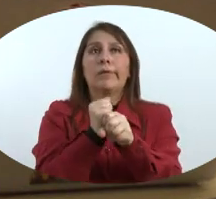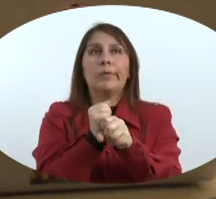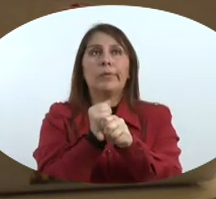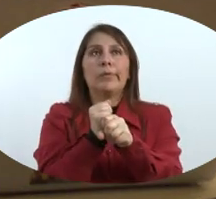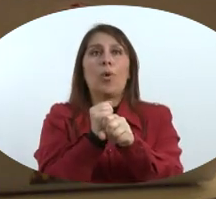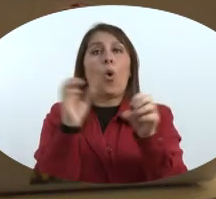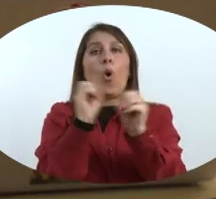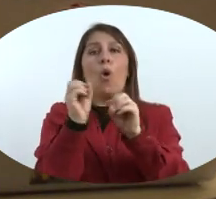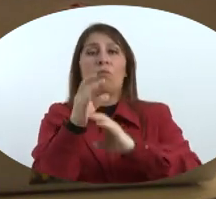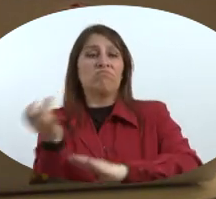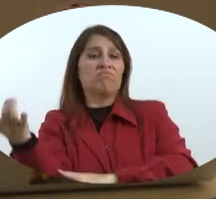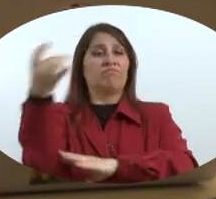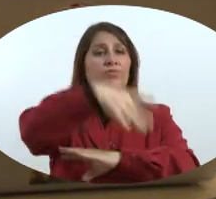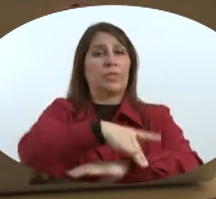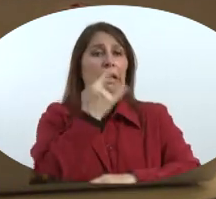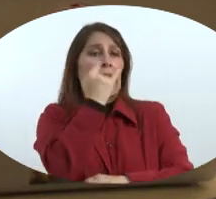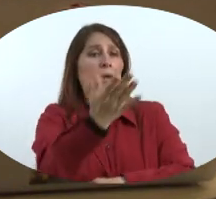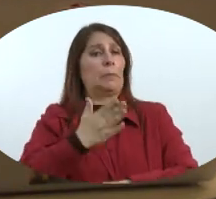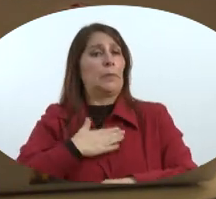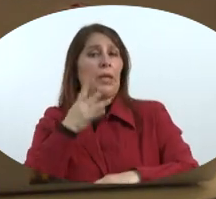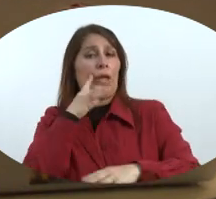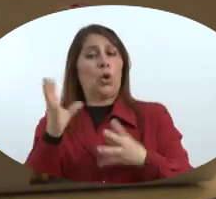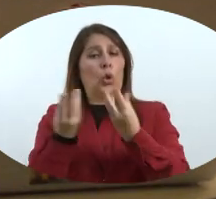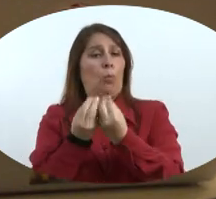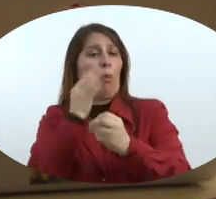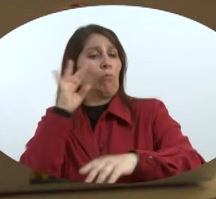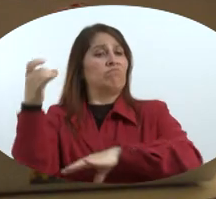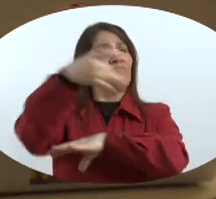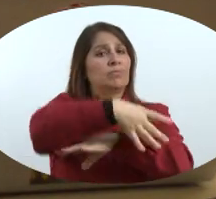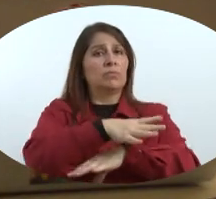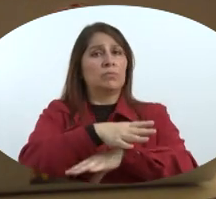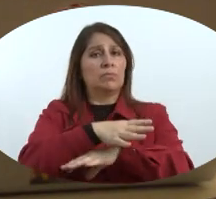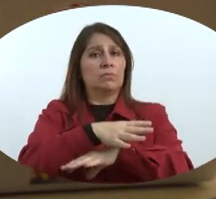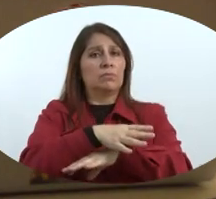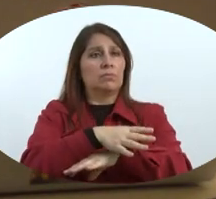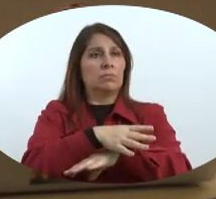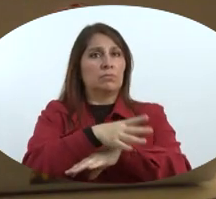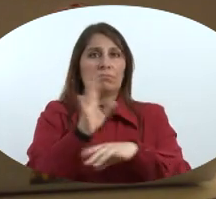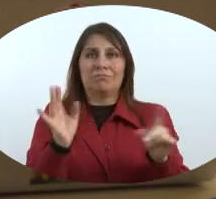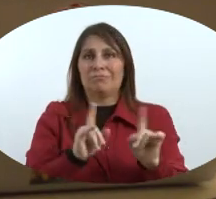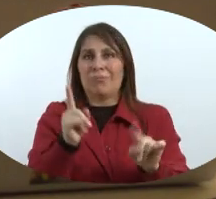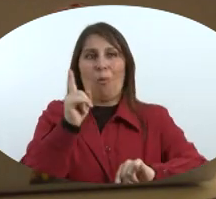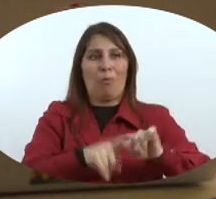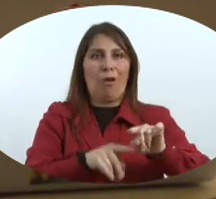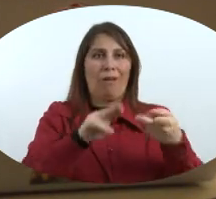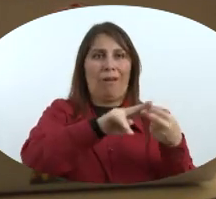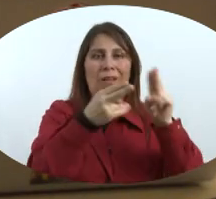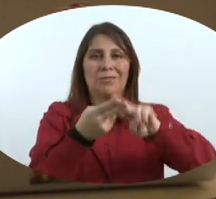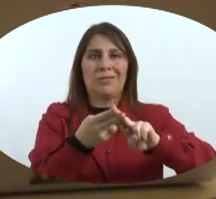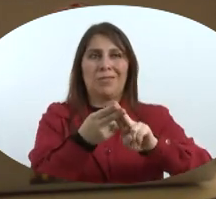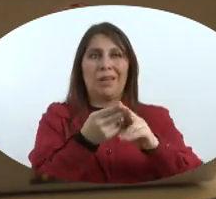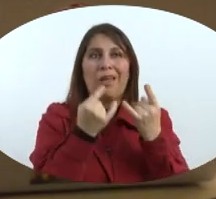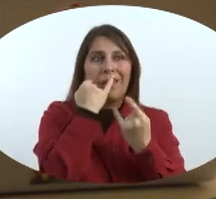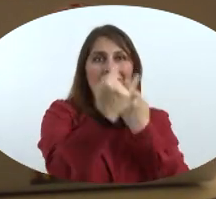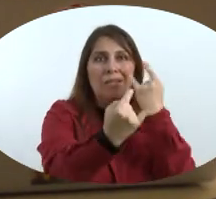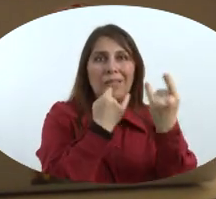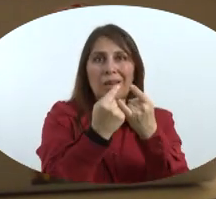poner por encima de los intereses de mi organización por encima de los intereses de